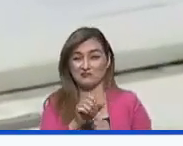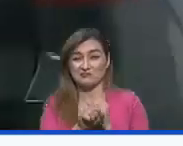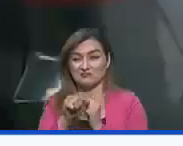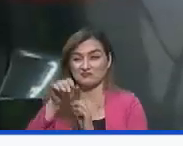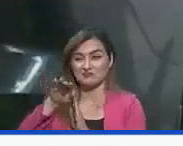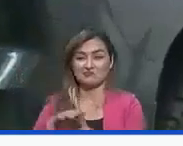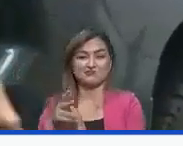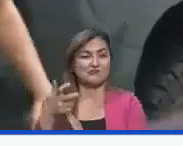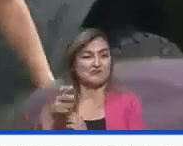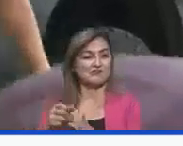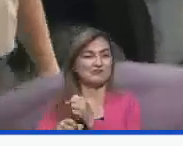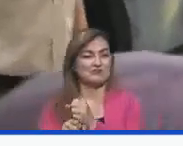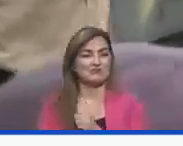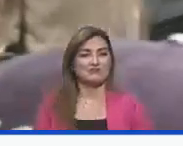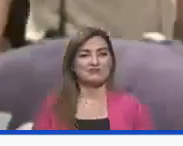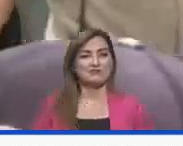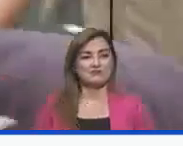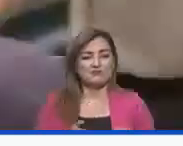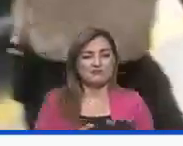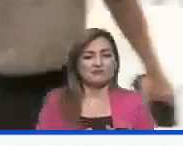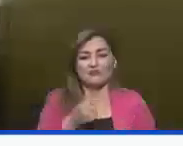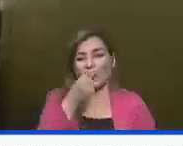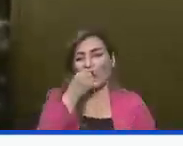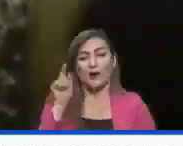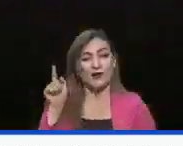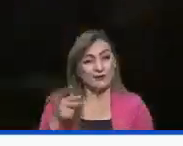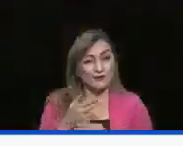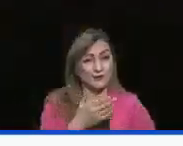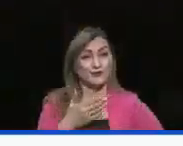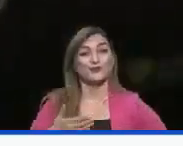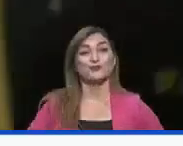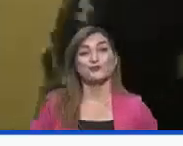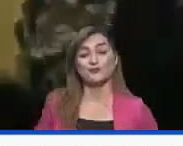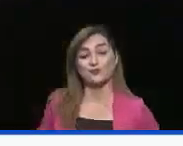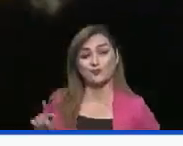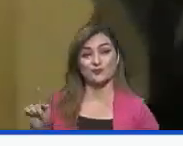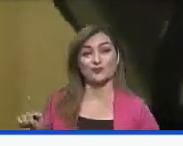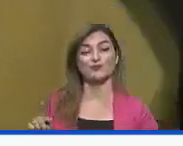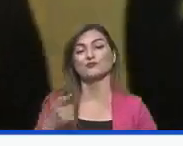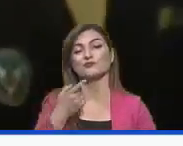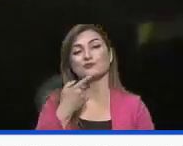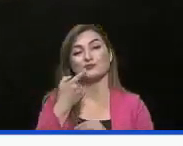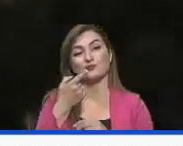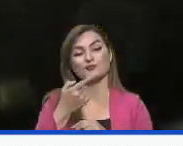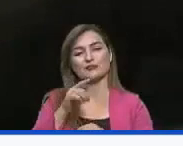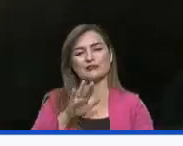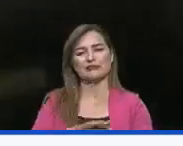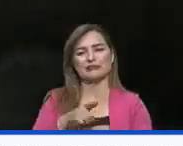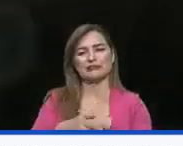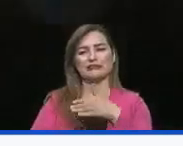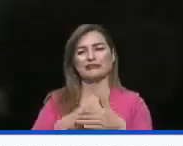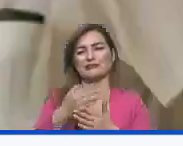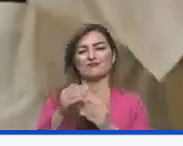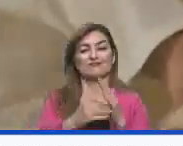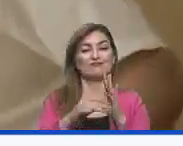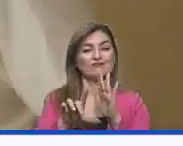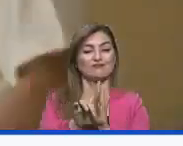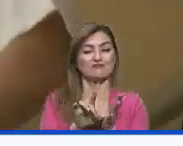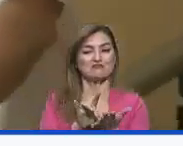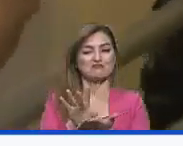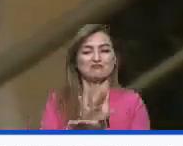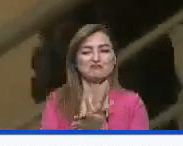13. También están los jueces del caso Bucarán, a quienes, pese a habérseles definido manifiesta negligencia, no se los